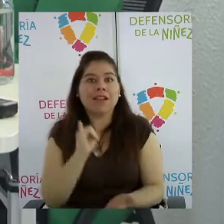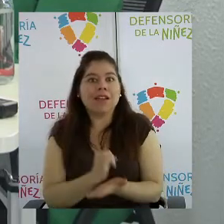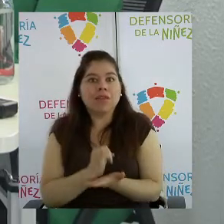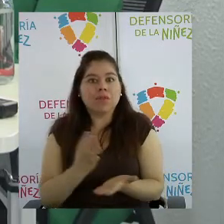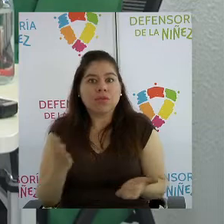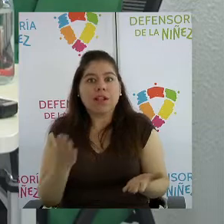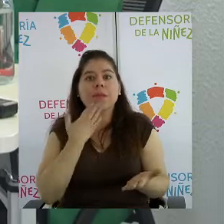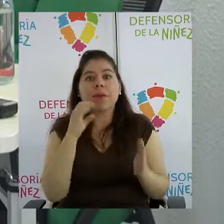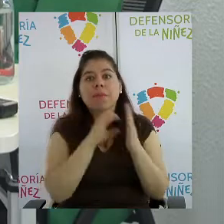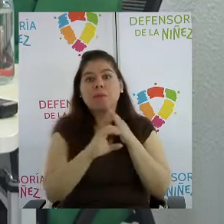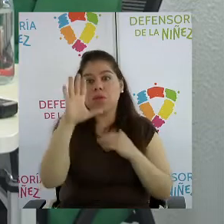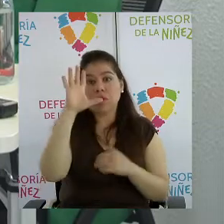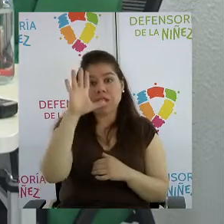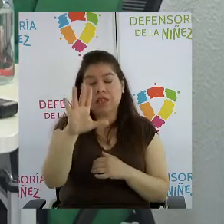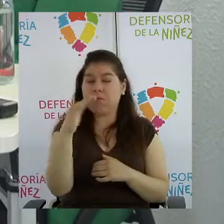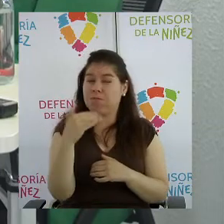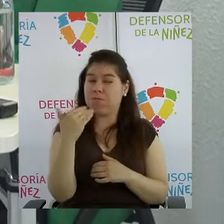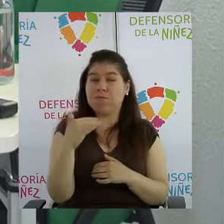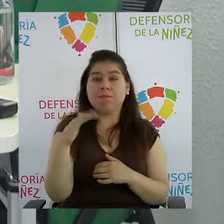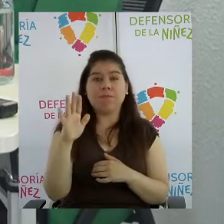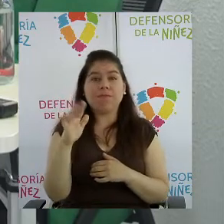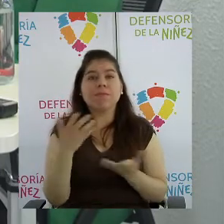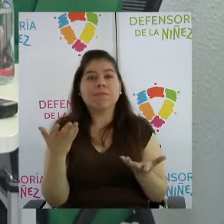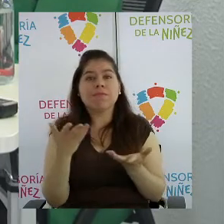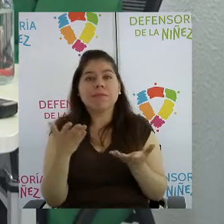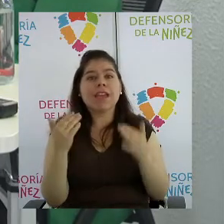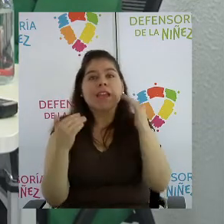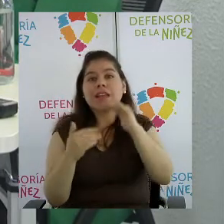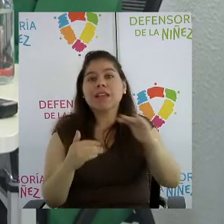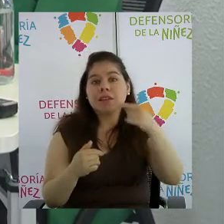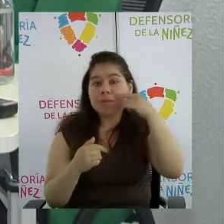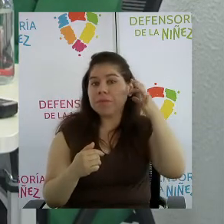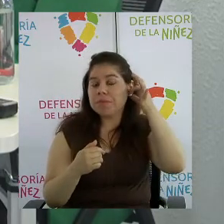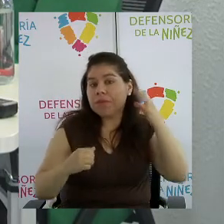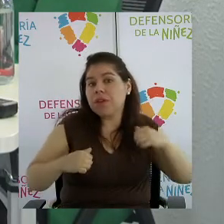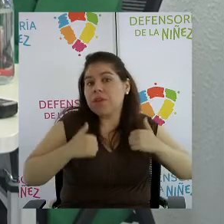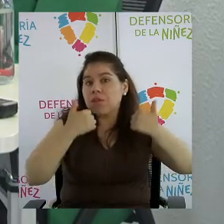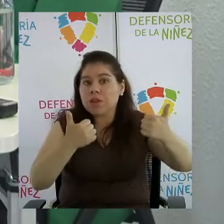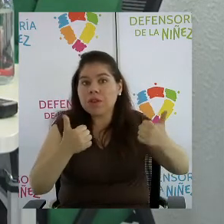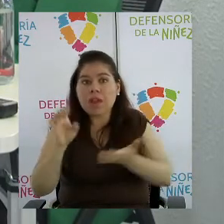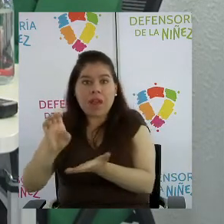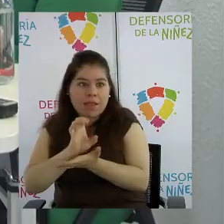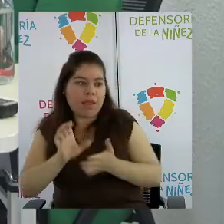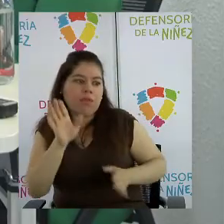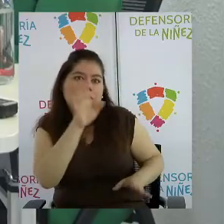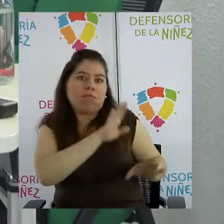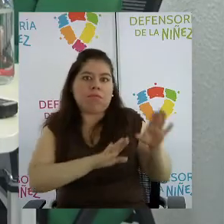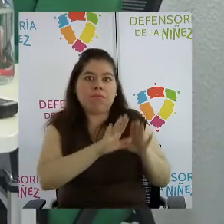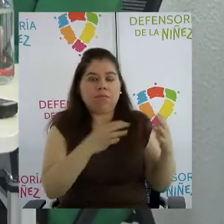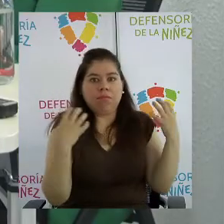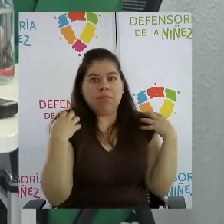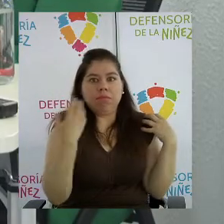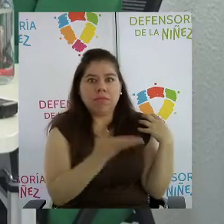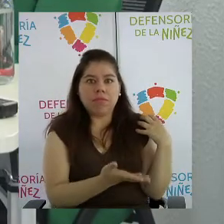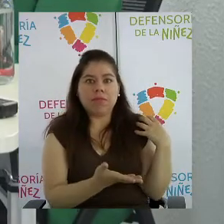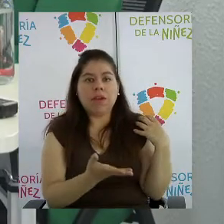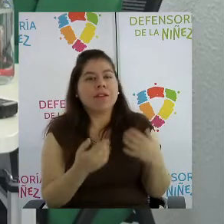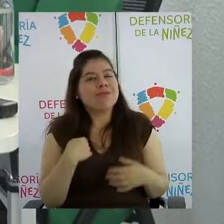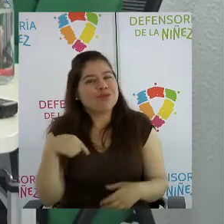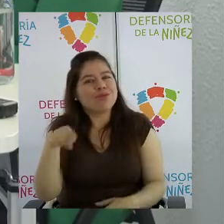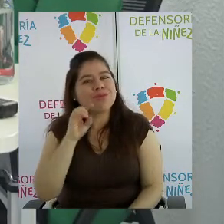El capítulo 5, muy relevante, asociado a niños, niñas y adolescentes bajo cuidado del Estado, en términos de lo que hemos conocido